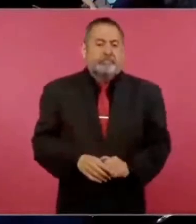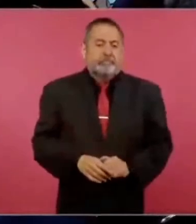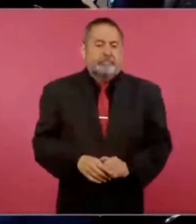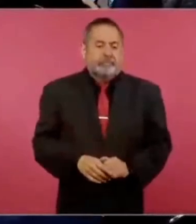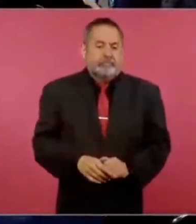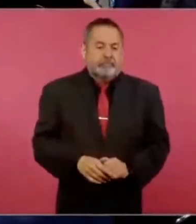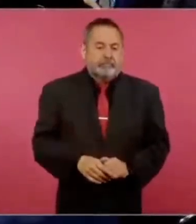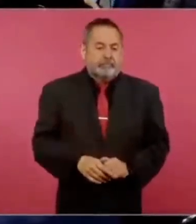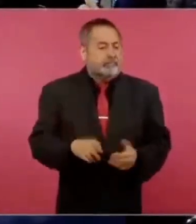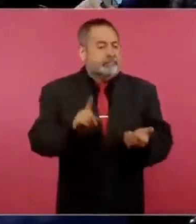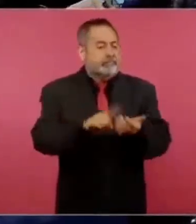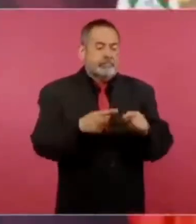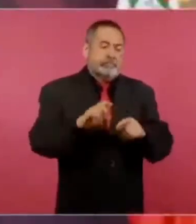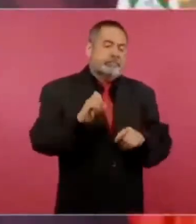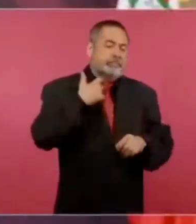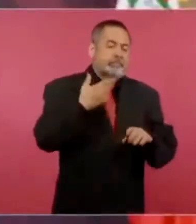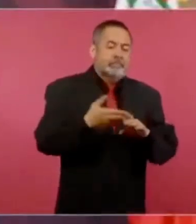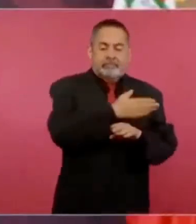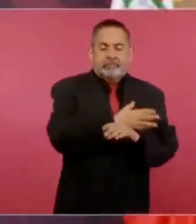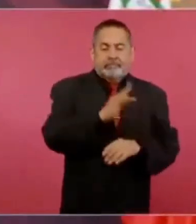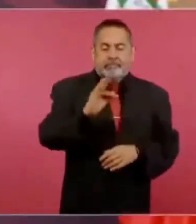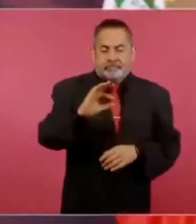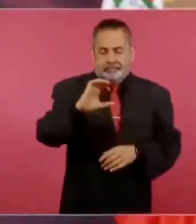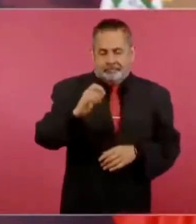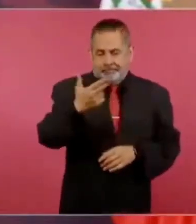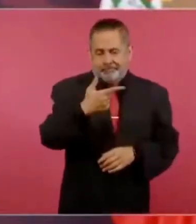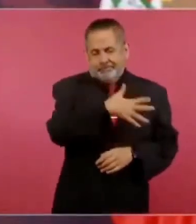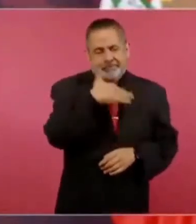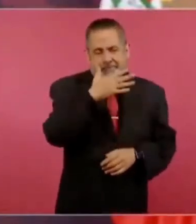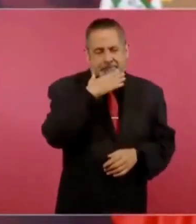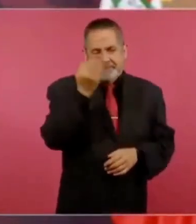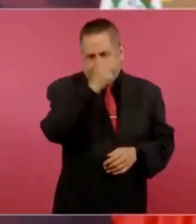presidente usurpador Felipe Calderón.